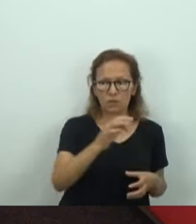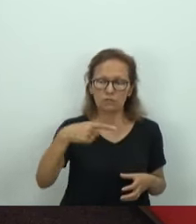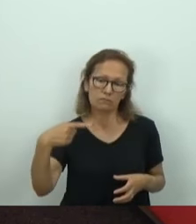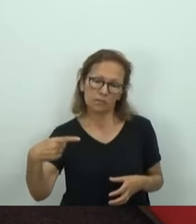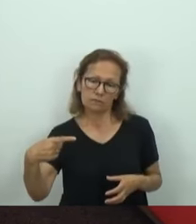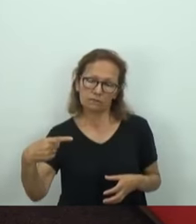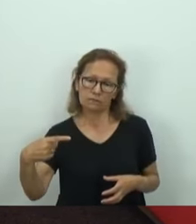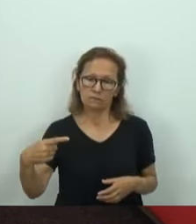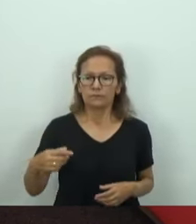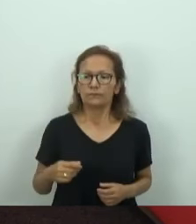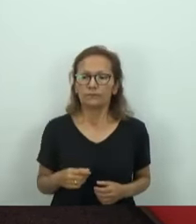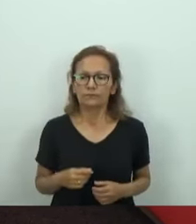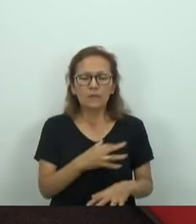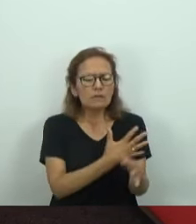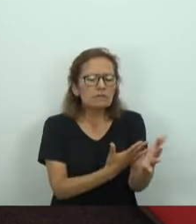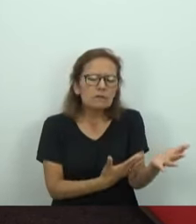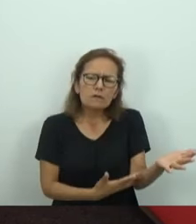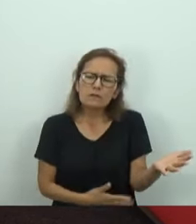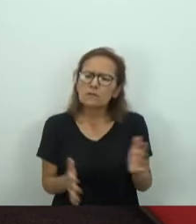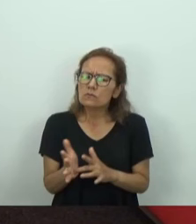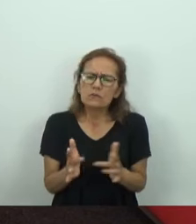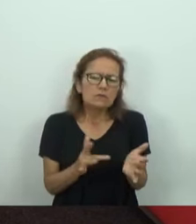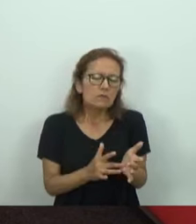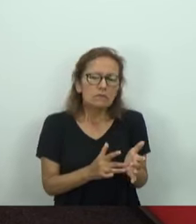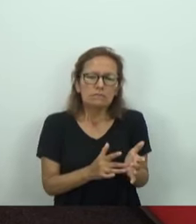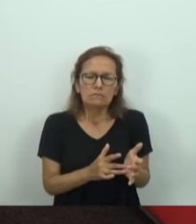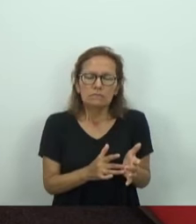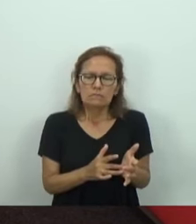Jesucristo, su sangre, ni era A,